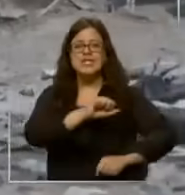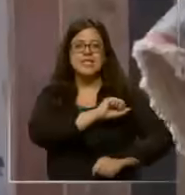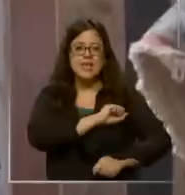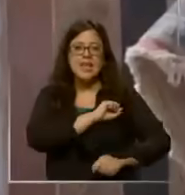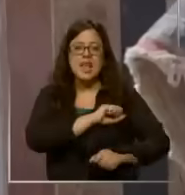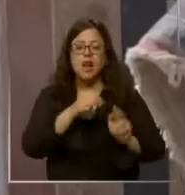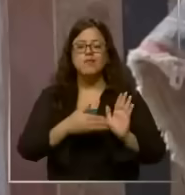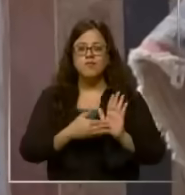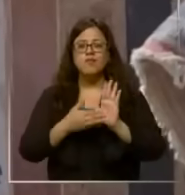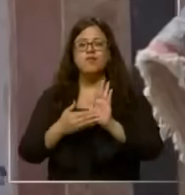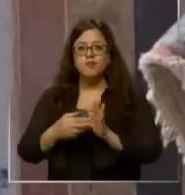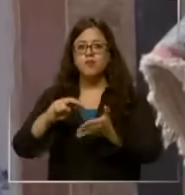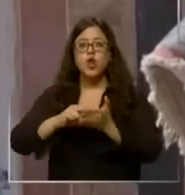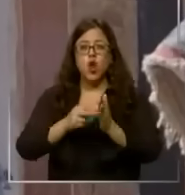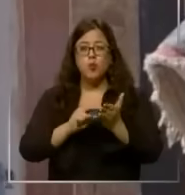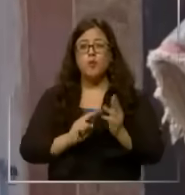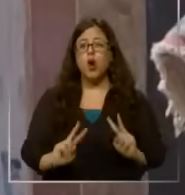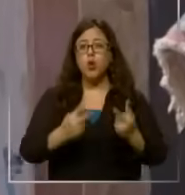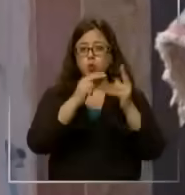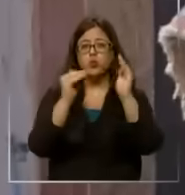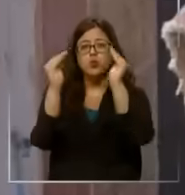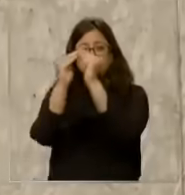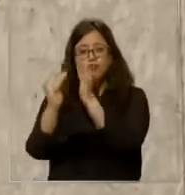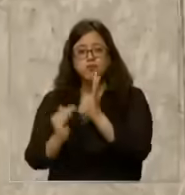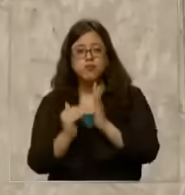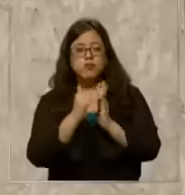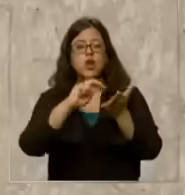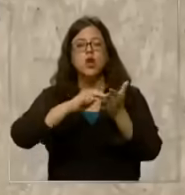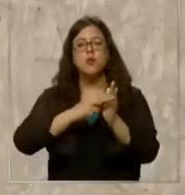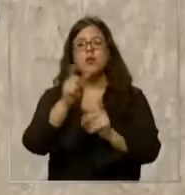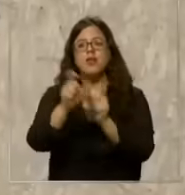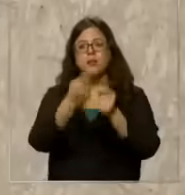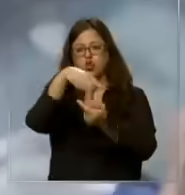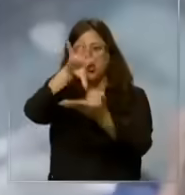fiel reflejo del déficit habitacional y la crisis migratoria en Chile,